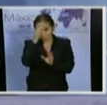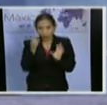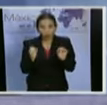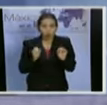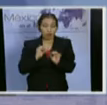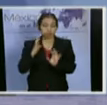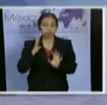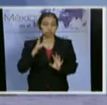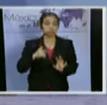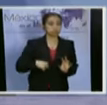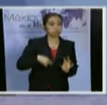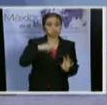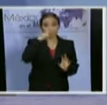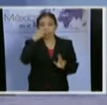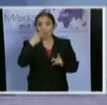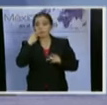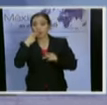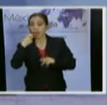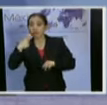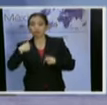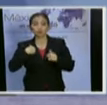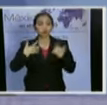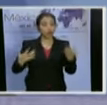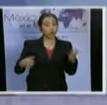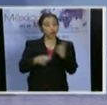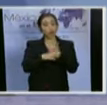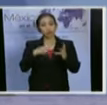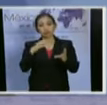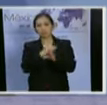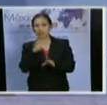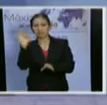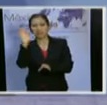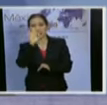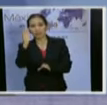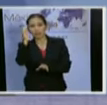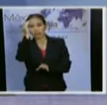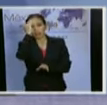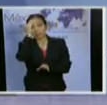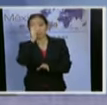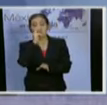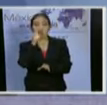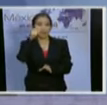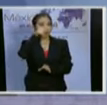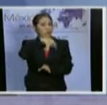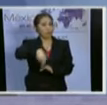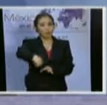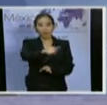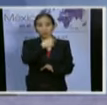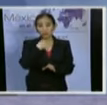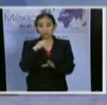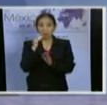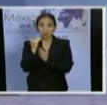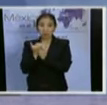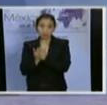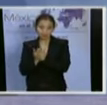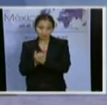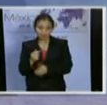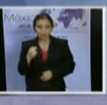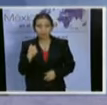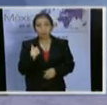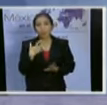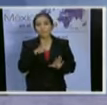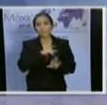la arrogancia de hablarles a ustedes de cosas que probablemente conozcan muchísimo mejor que yo. Con lo cual,